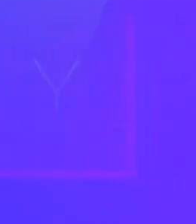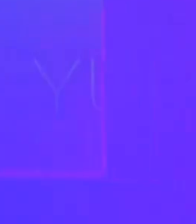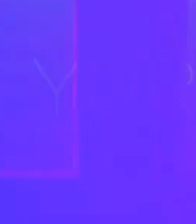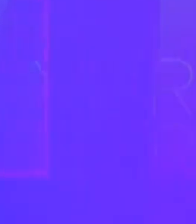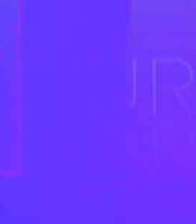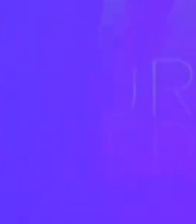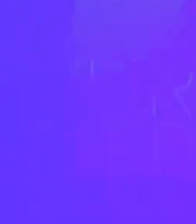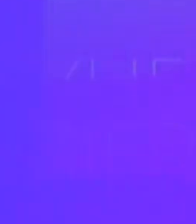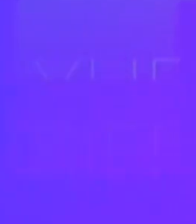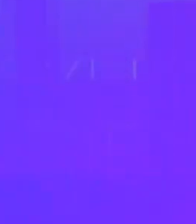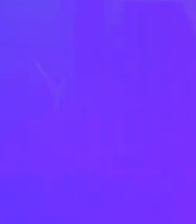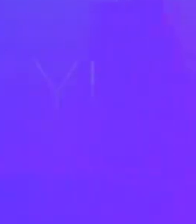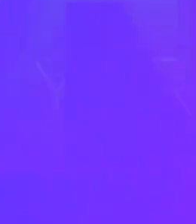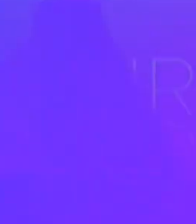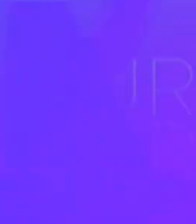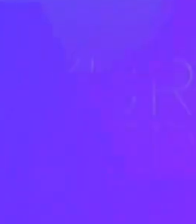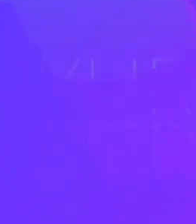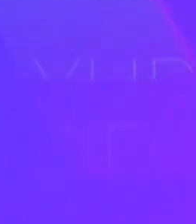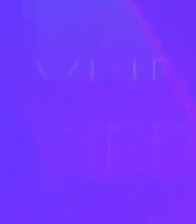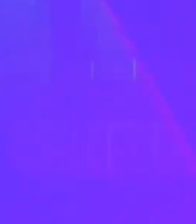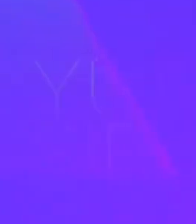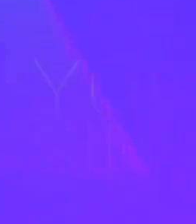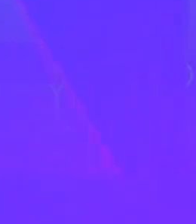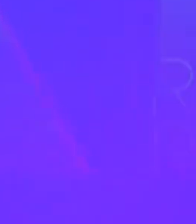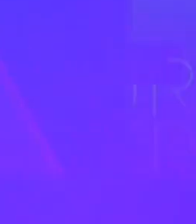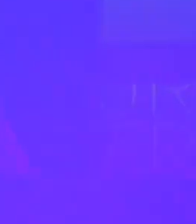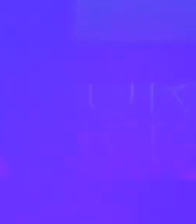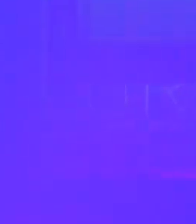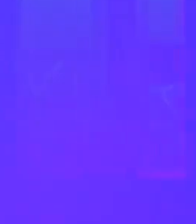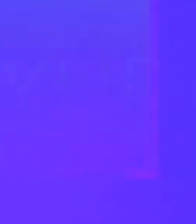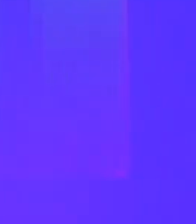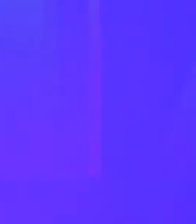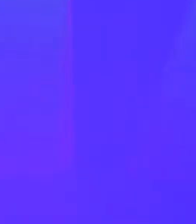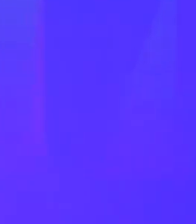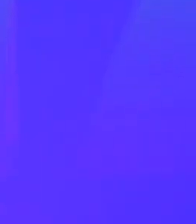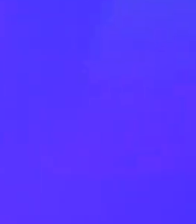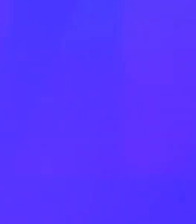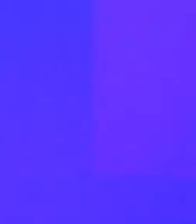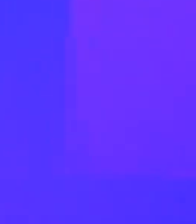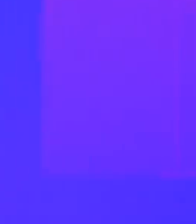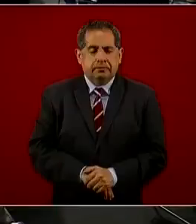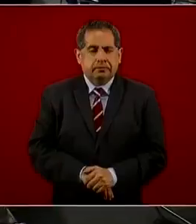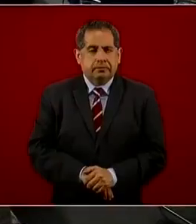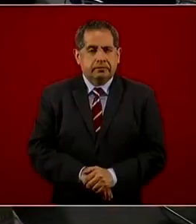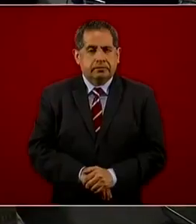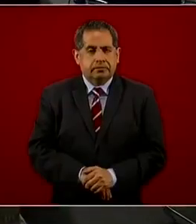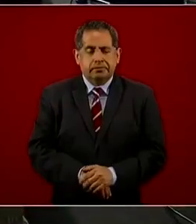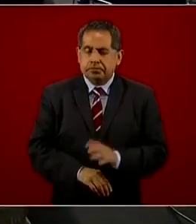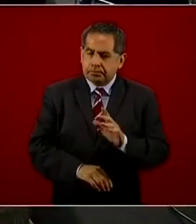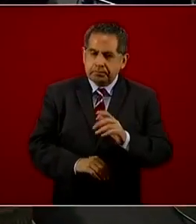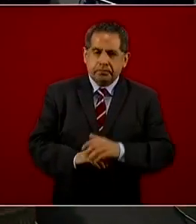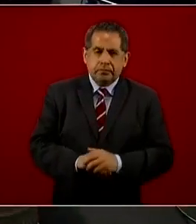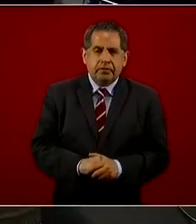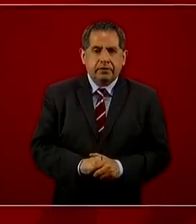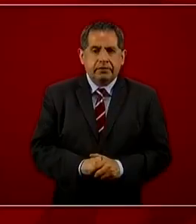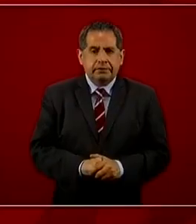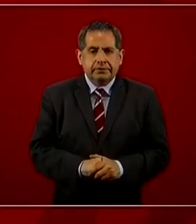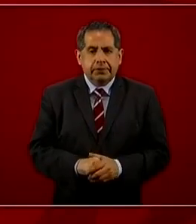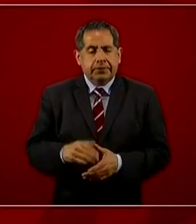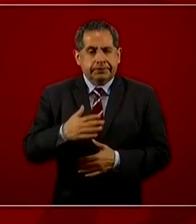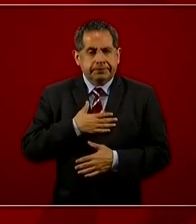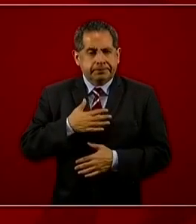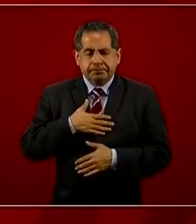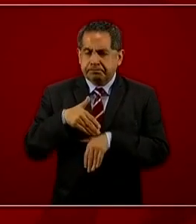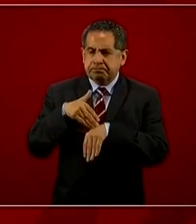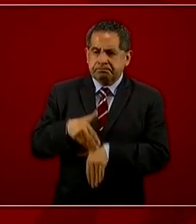mientras eso ocurre en japón en méxico andrés manuel lópez obrador ya considera por fin usar cubrebocas en lugares